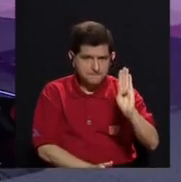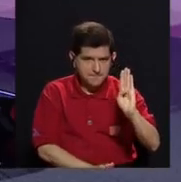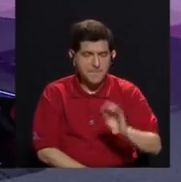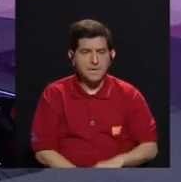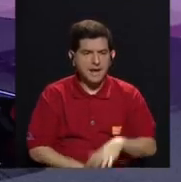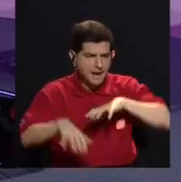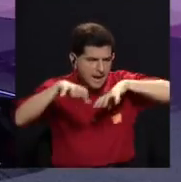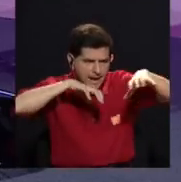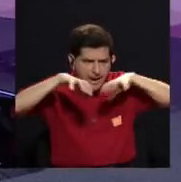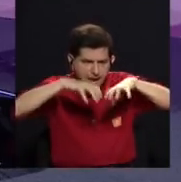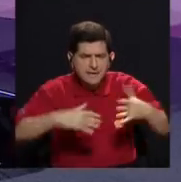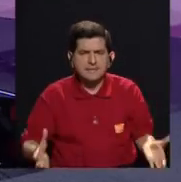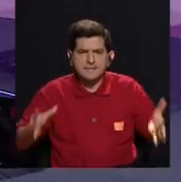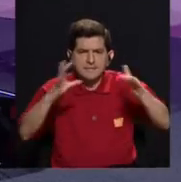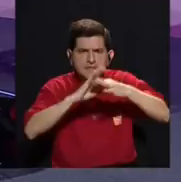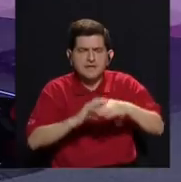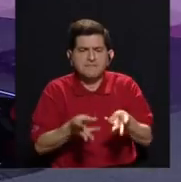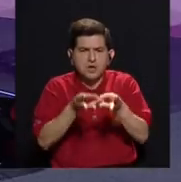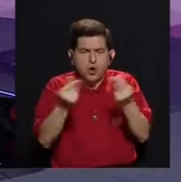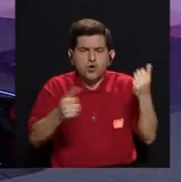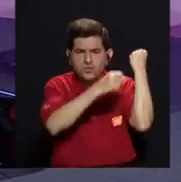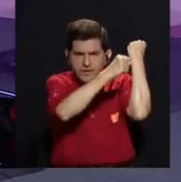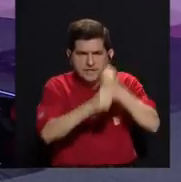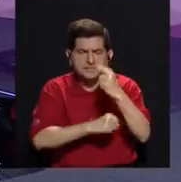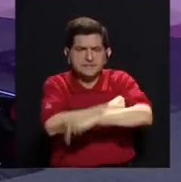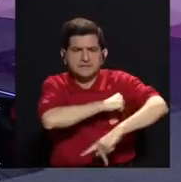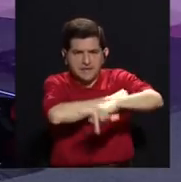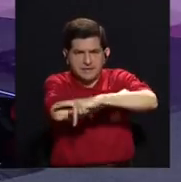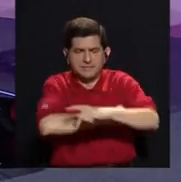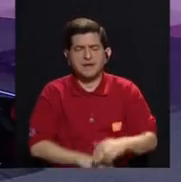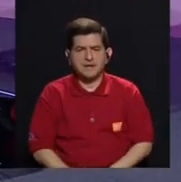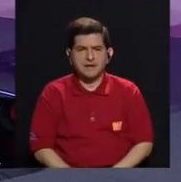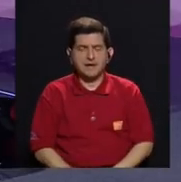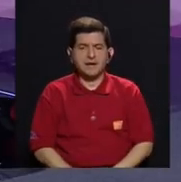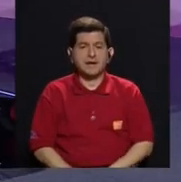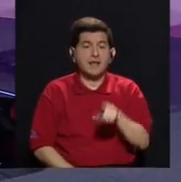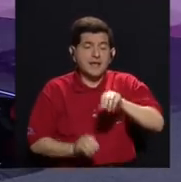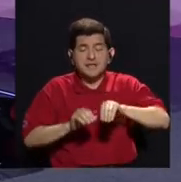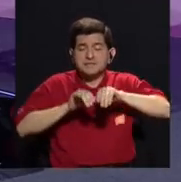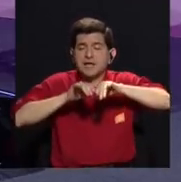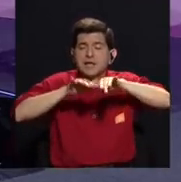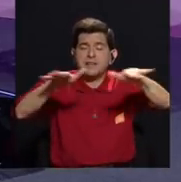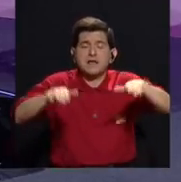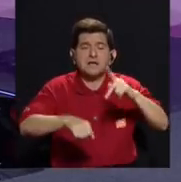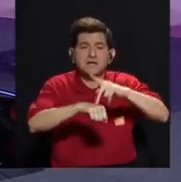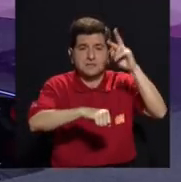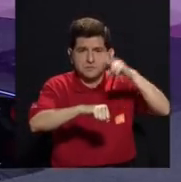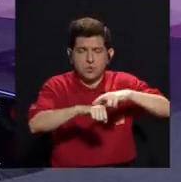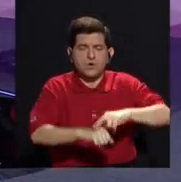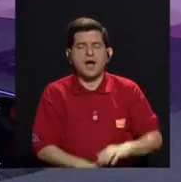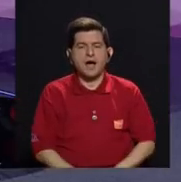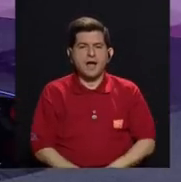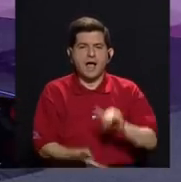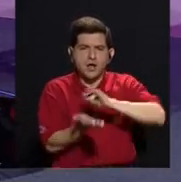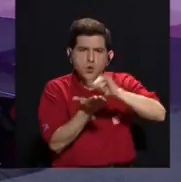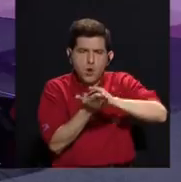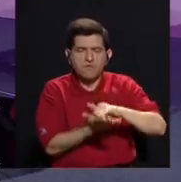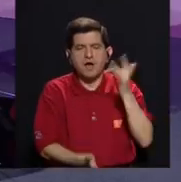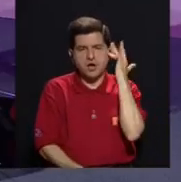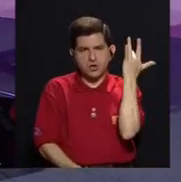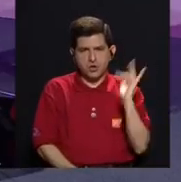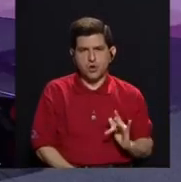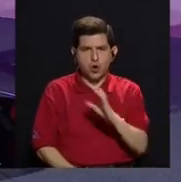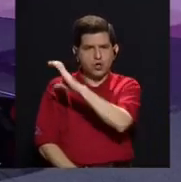actividades que tienen que ver con la descolonización del país en la vida fuera puertorriqueña también en por ejemplo en nueva york' en california en